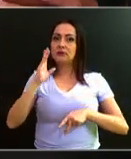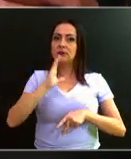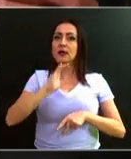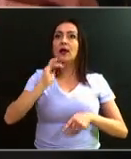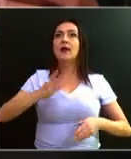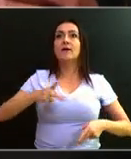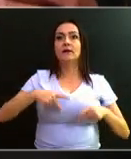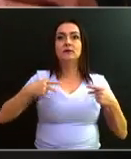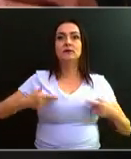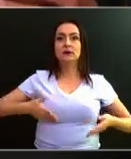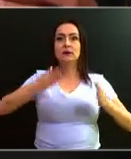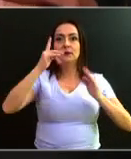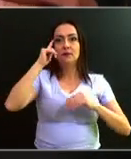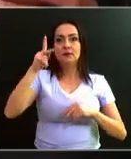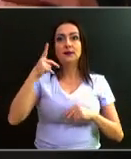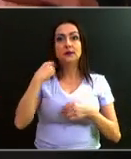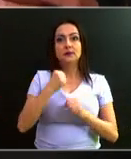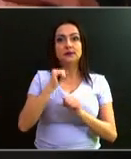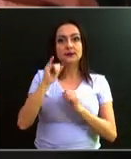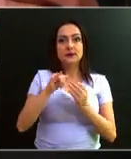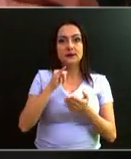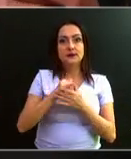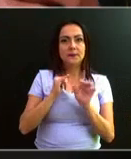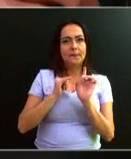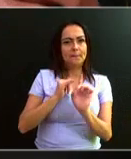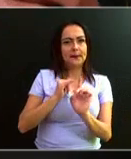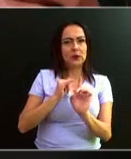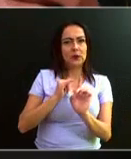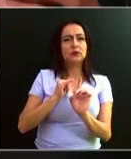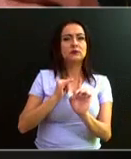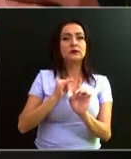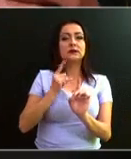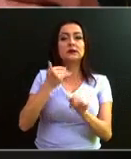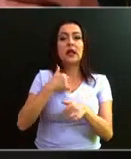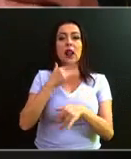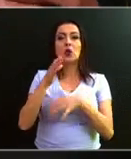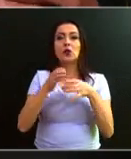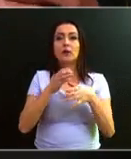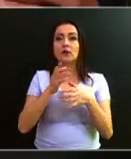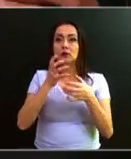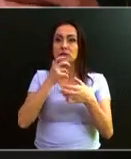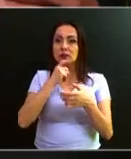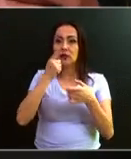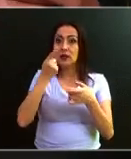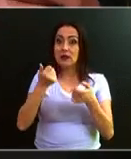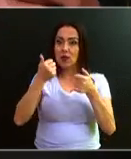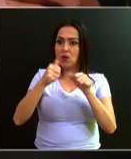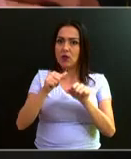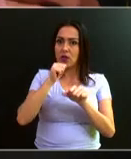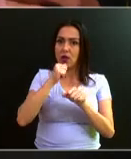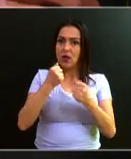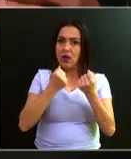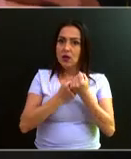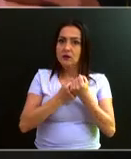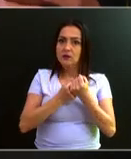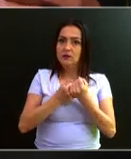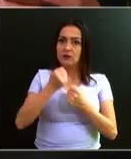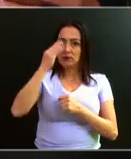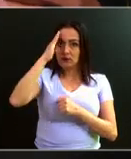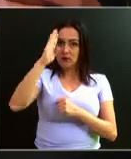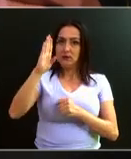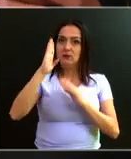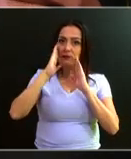de calle para la Municipalidad de San José. Pero ¿estarían los comercios de acuerdo en aportar para dar